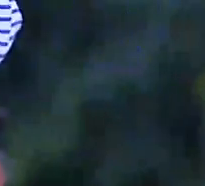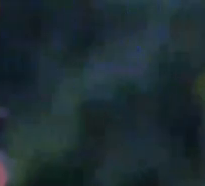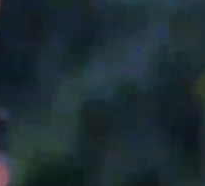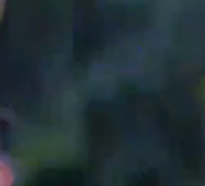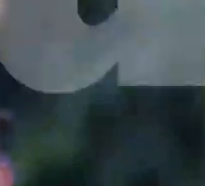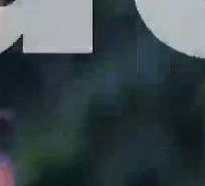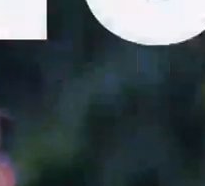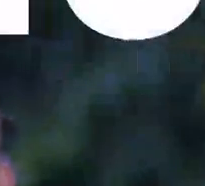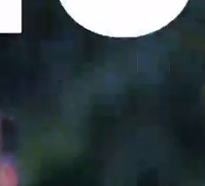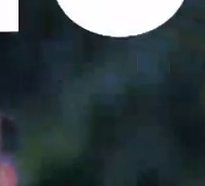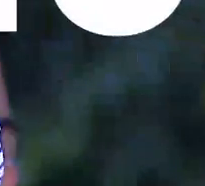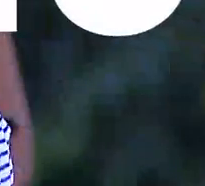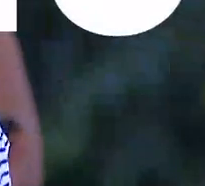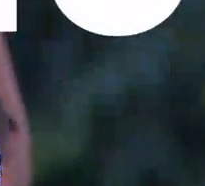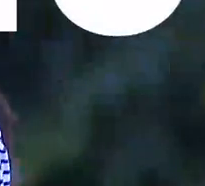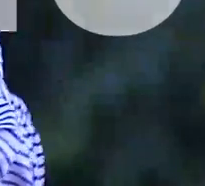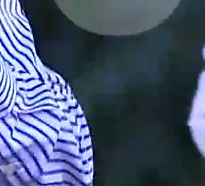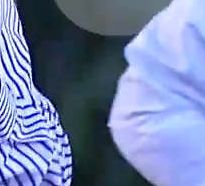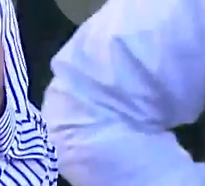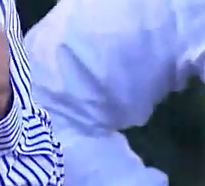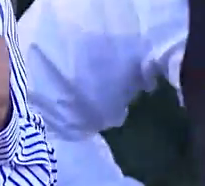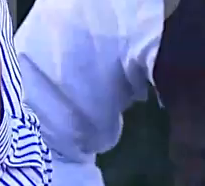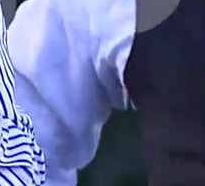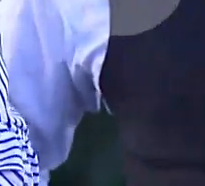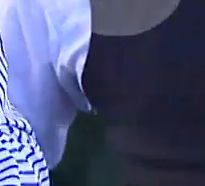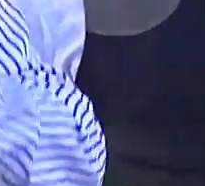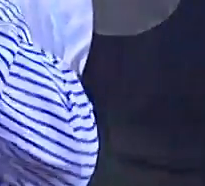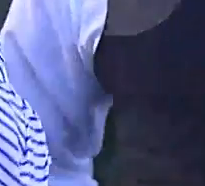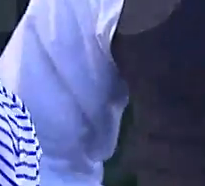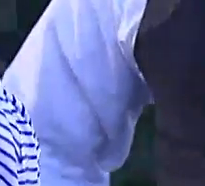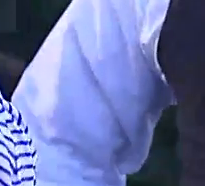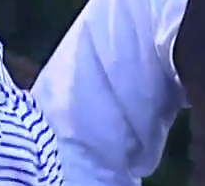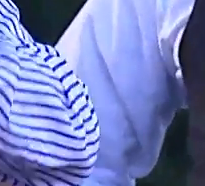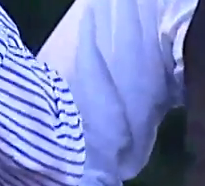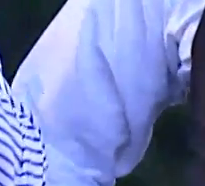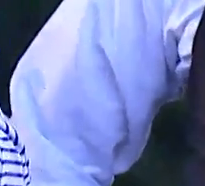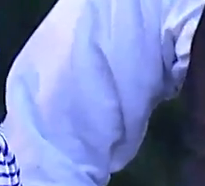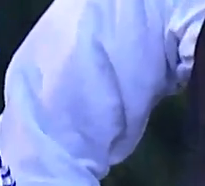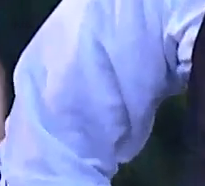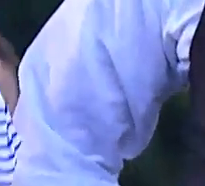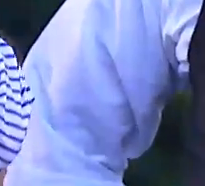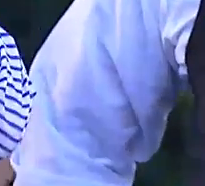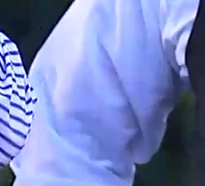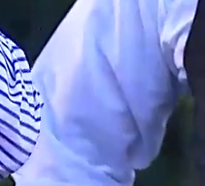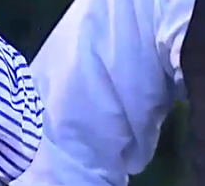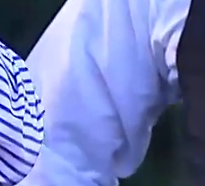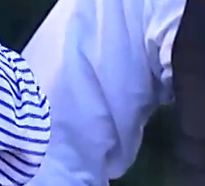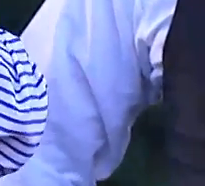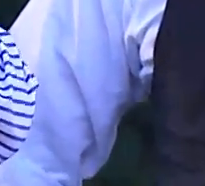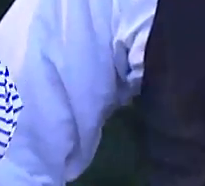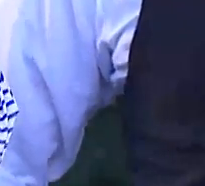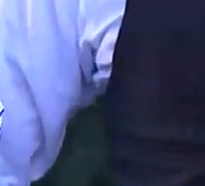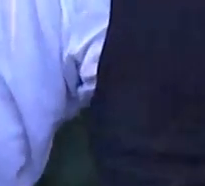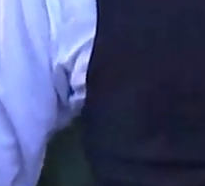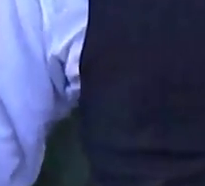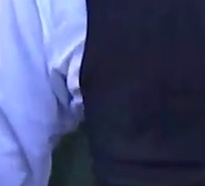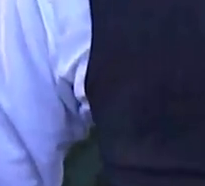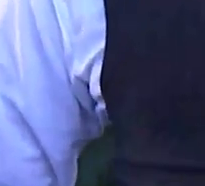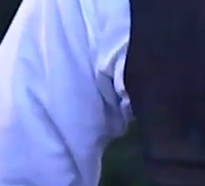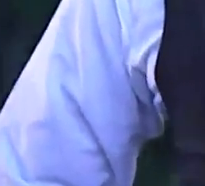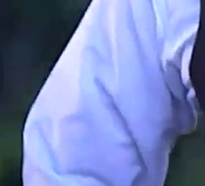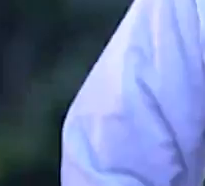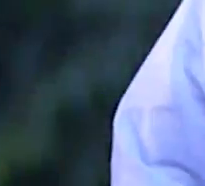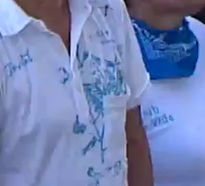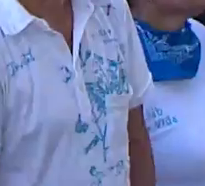este sábado nueve de la noche en la celebración de la semana de las personas mayores la secretaria